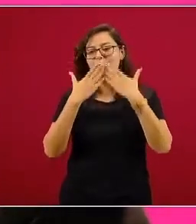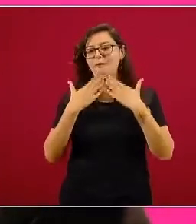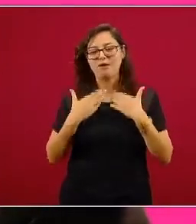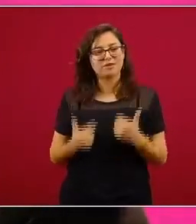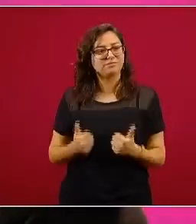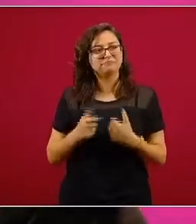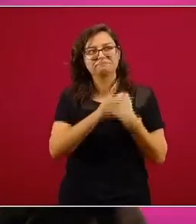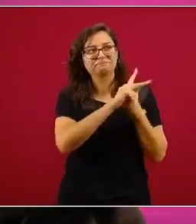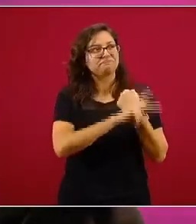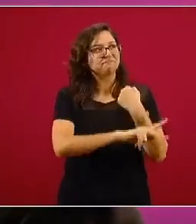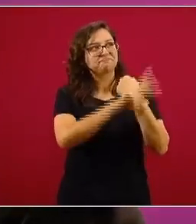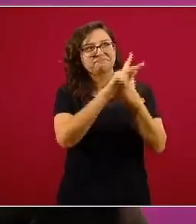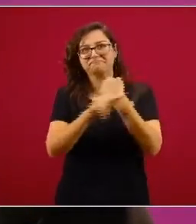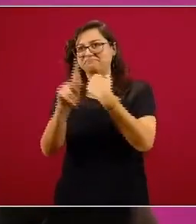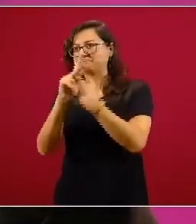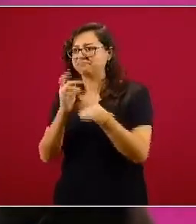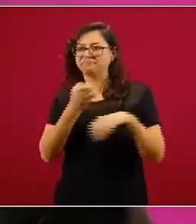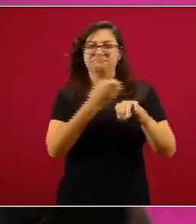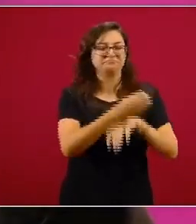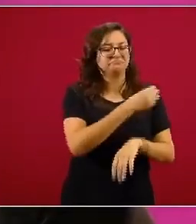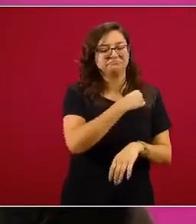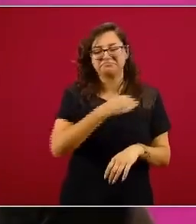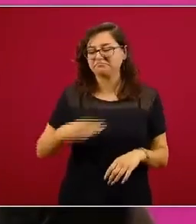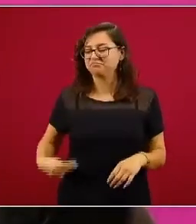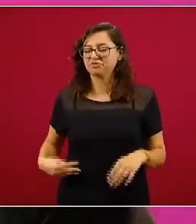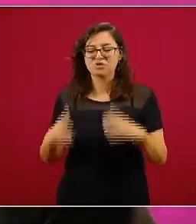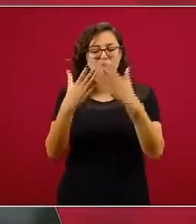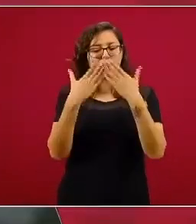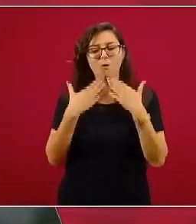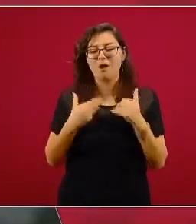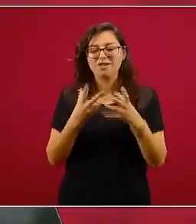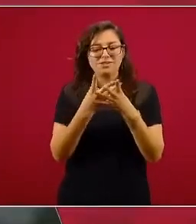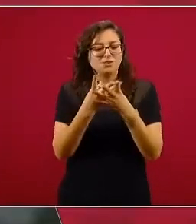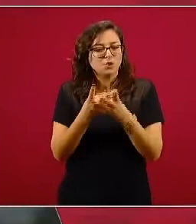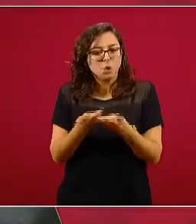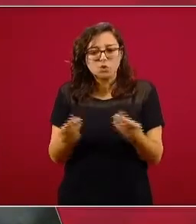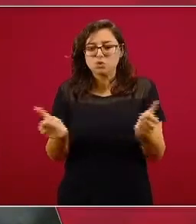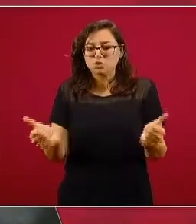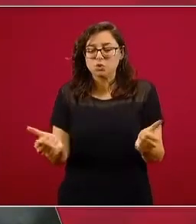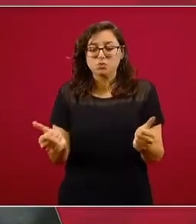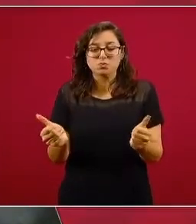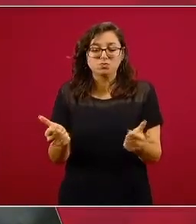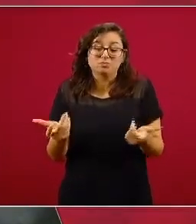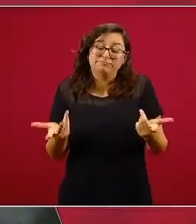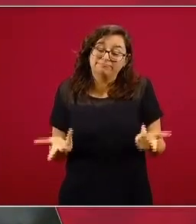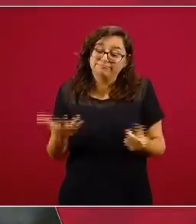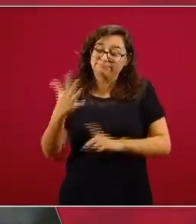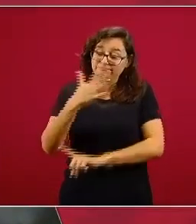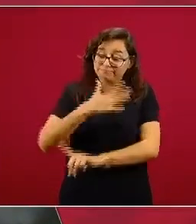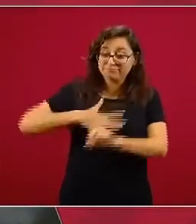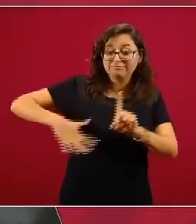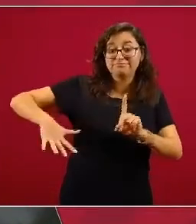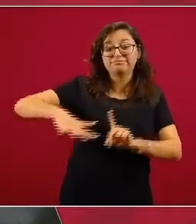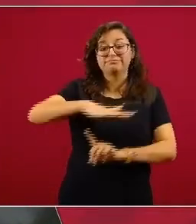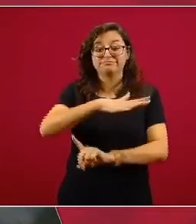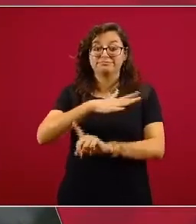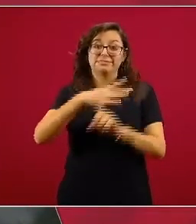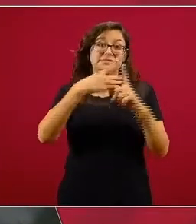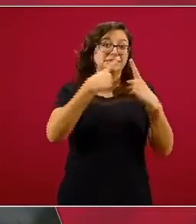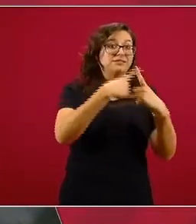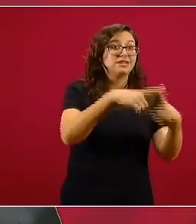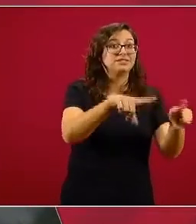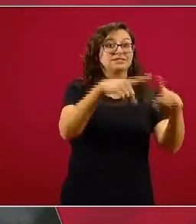los estados o para todos los municipios, porque las condiciones socioeconómicas son